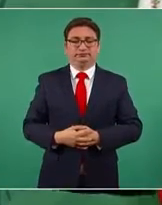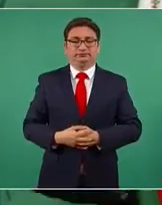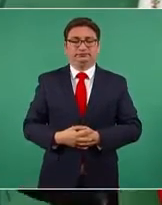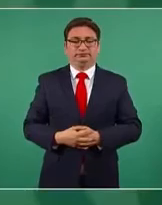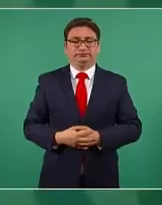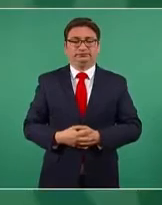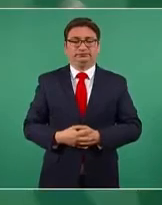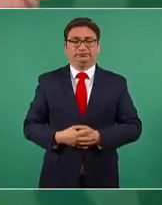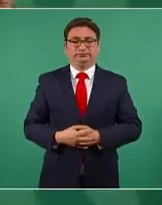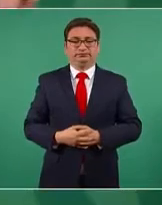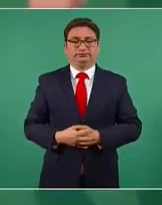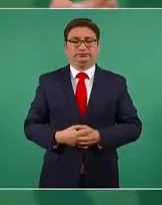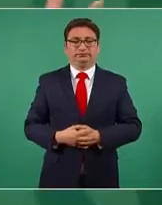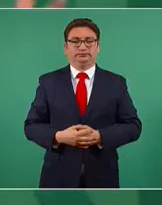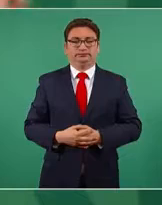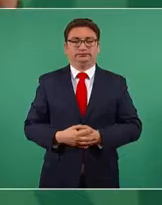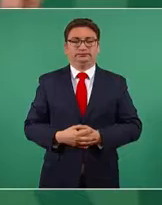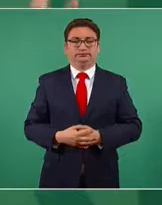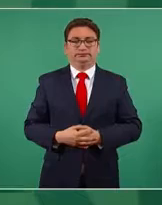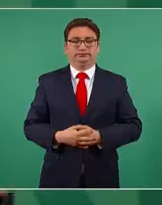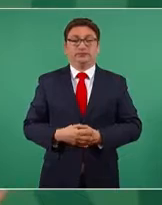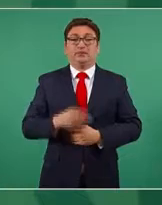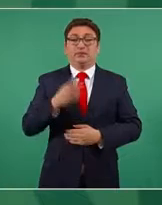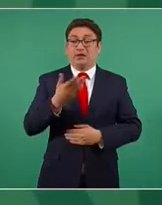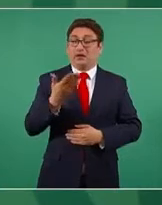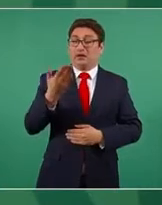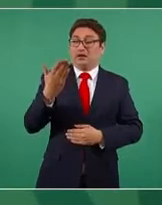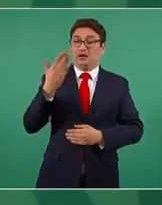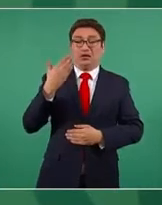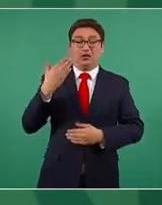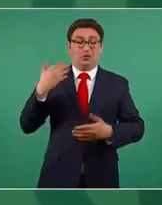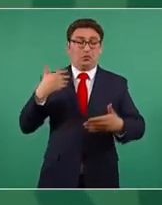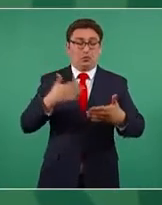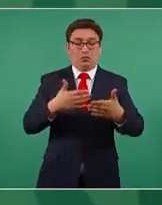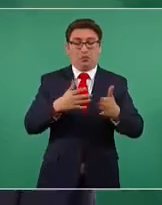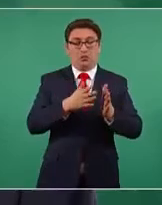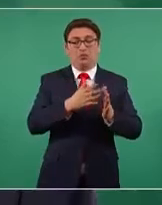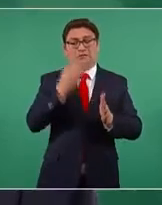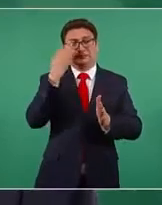Fue todo un periodo decadente,